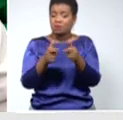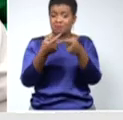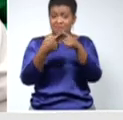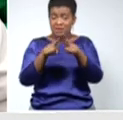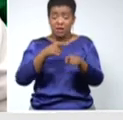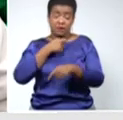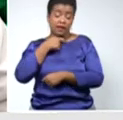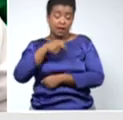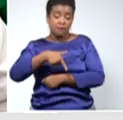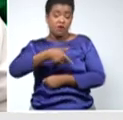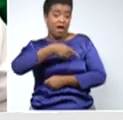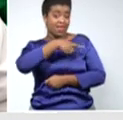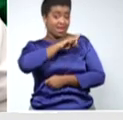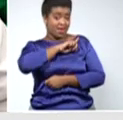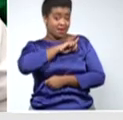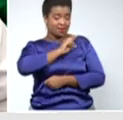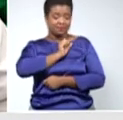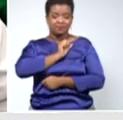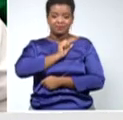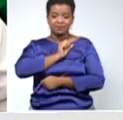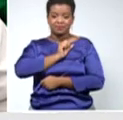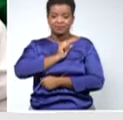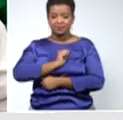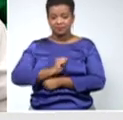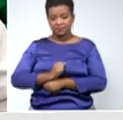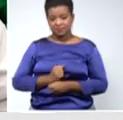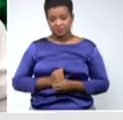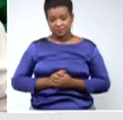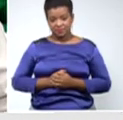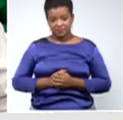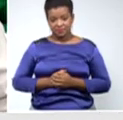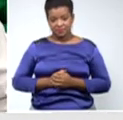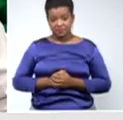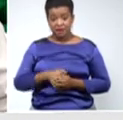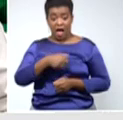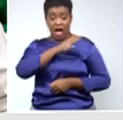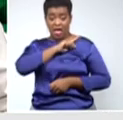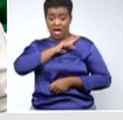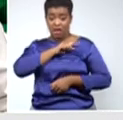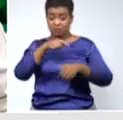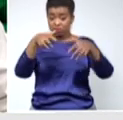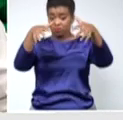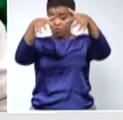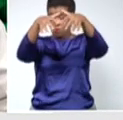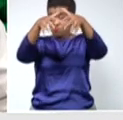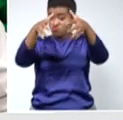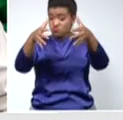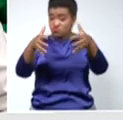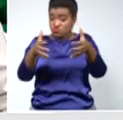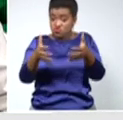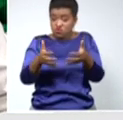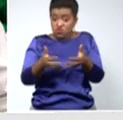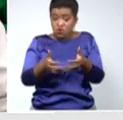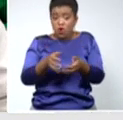diagnosticaron, en el mundo se diagnosticaron, te digo ahora,